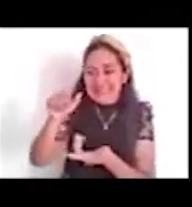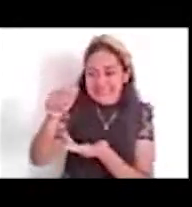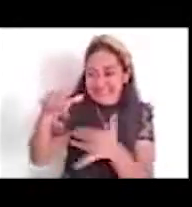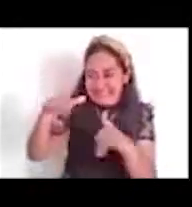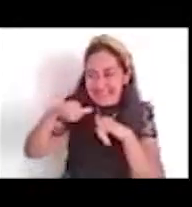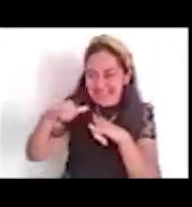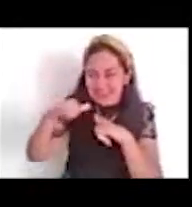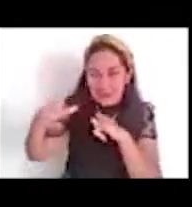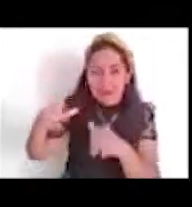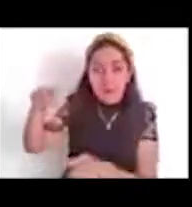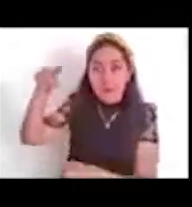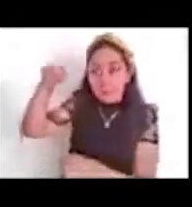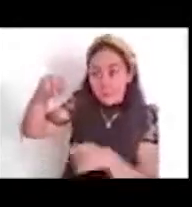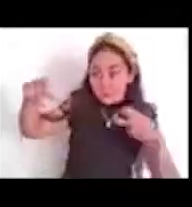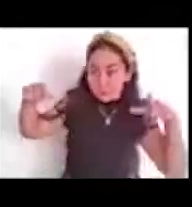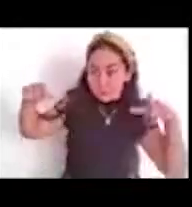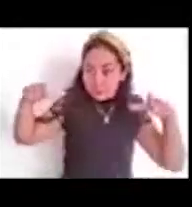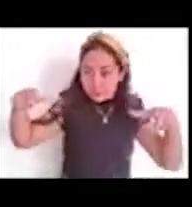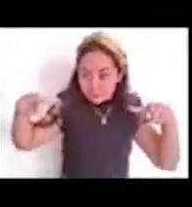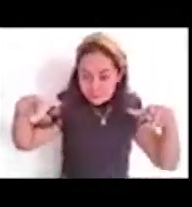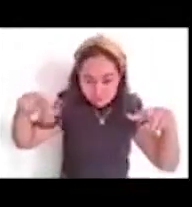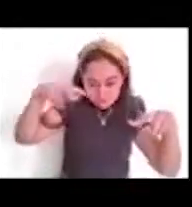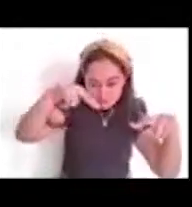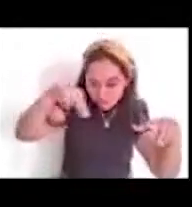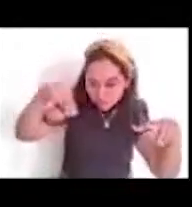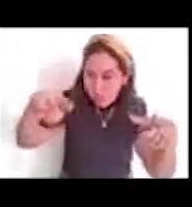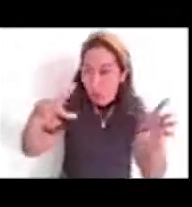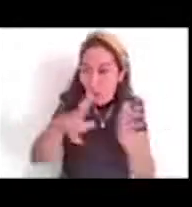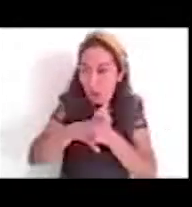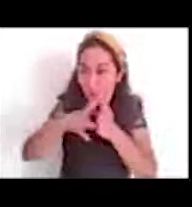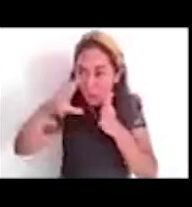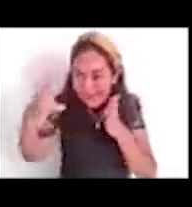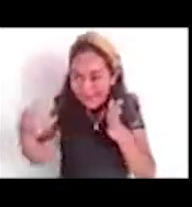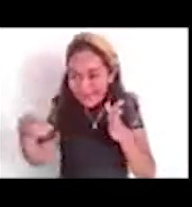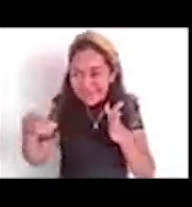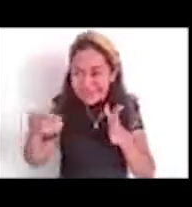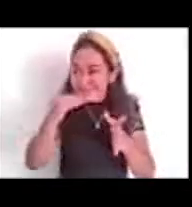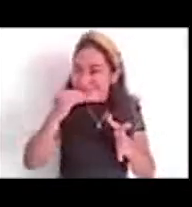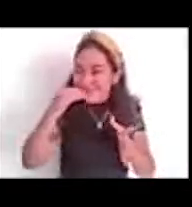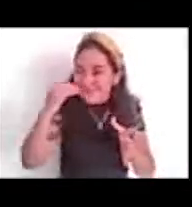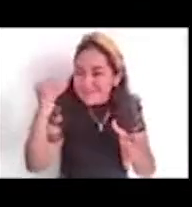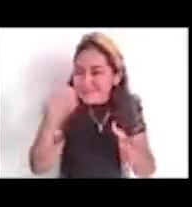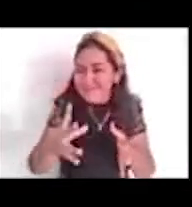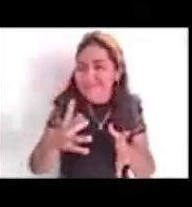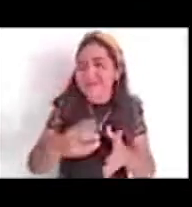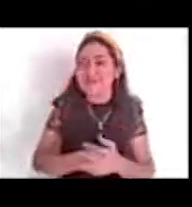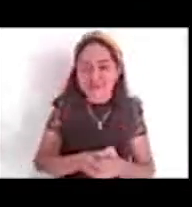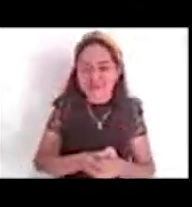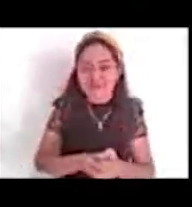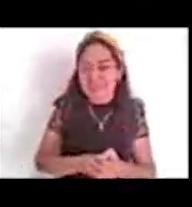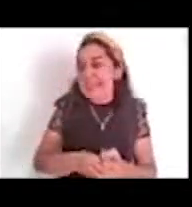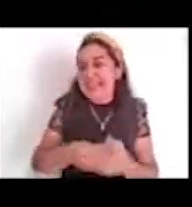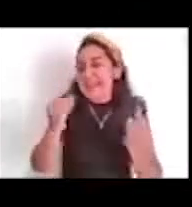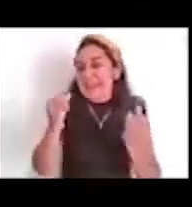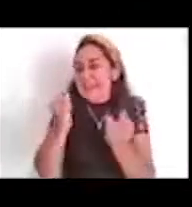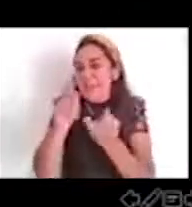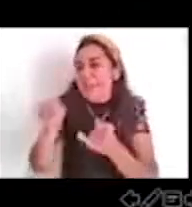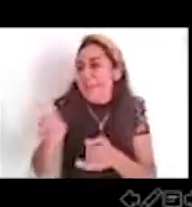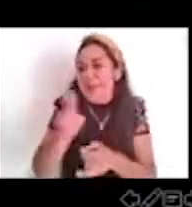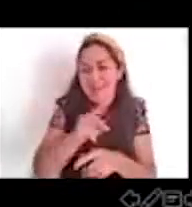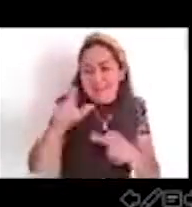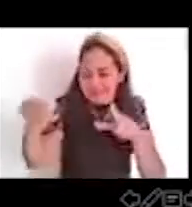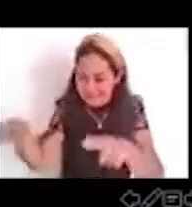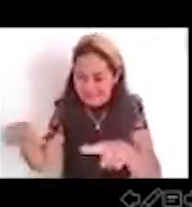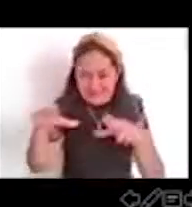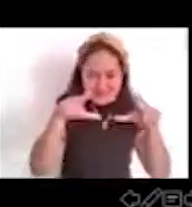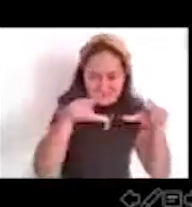lograr estas imágenes que tienen que ver con las visuales. Por ejemplo, aquí está trazada